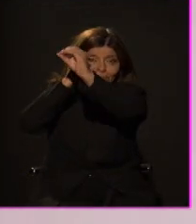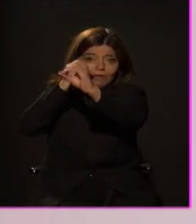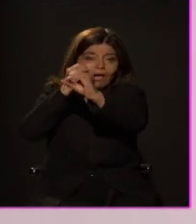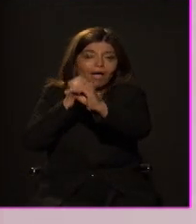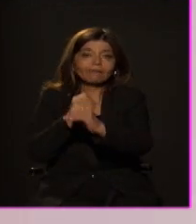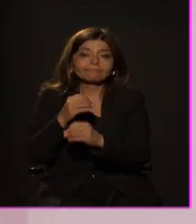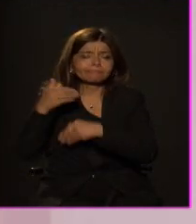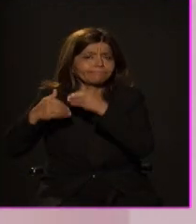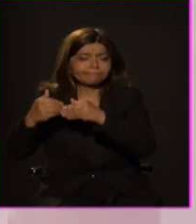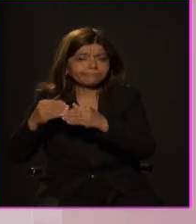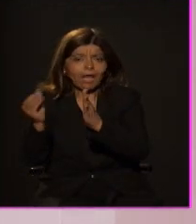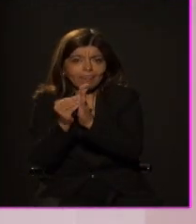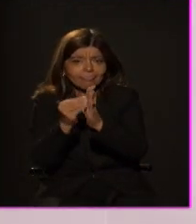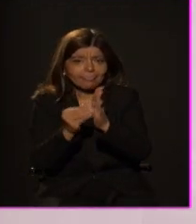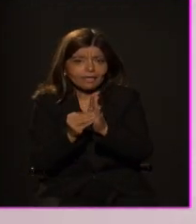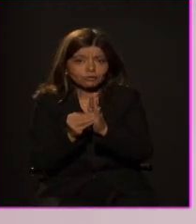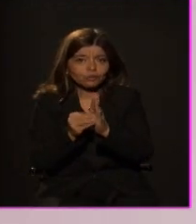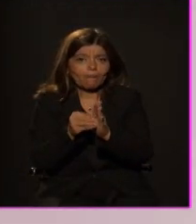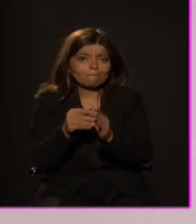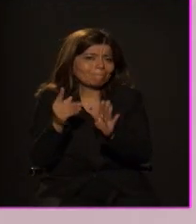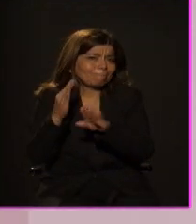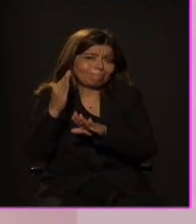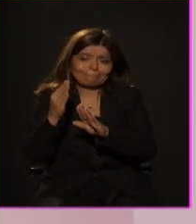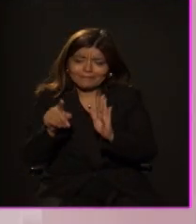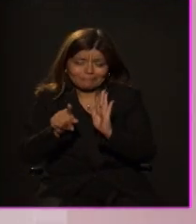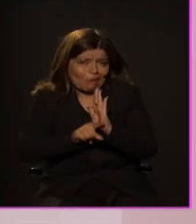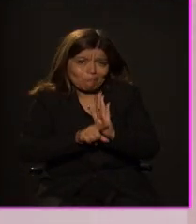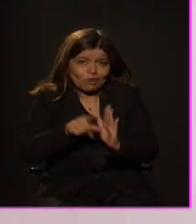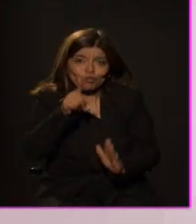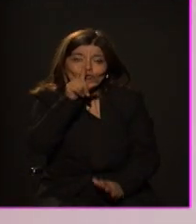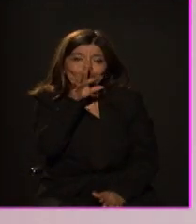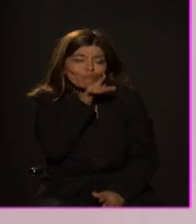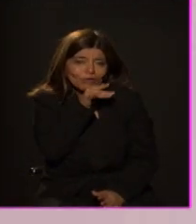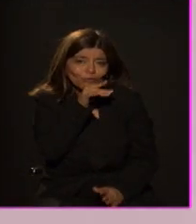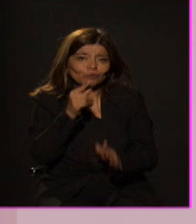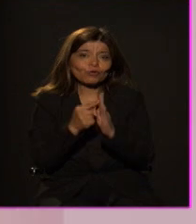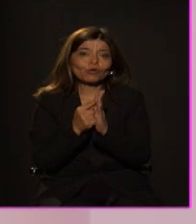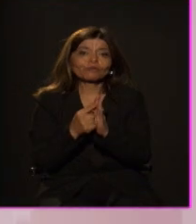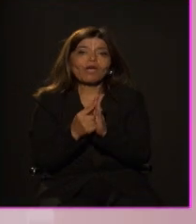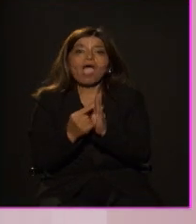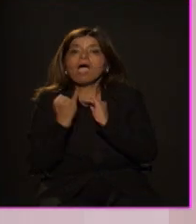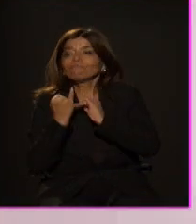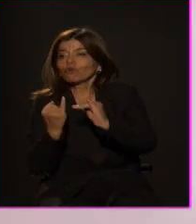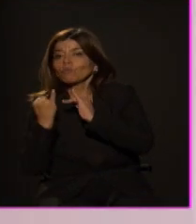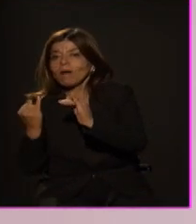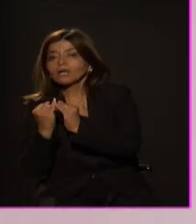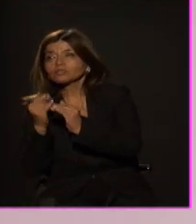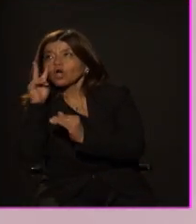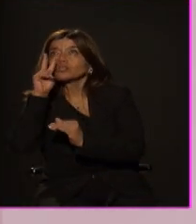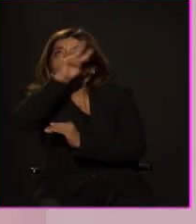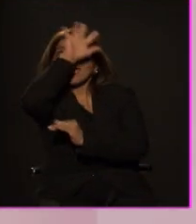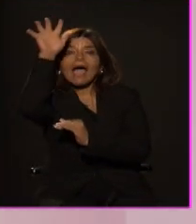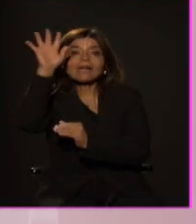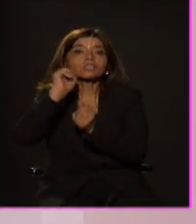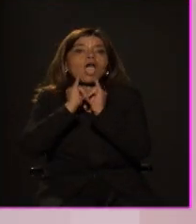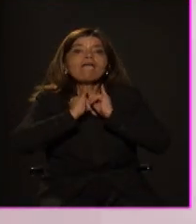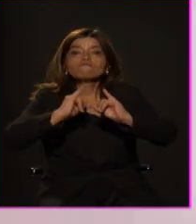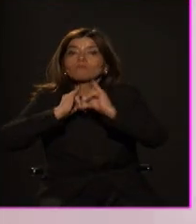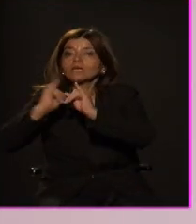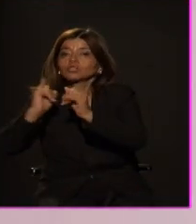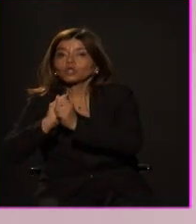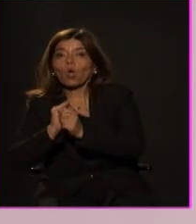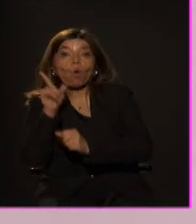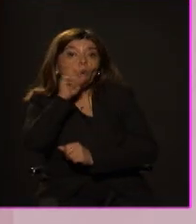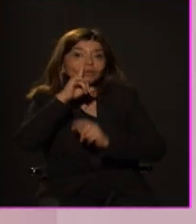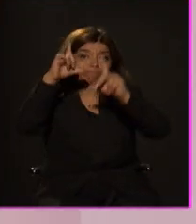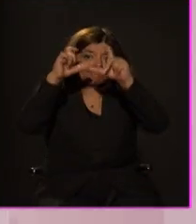minuto y va a enviar básicamente notificaciones contando de todos los cambios que se detectaron en esa región del cielo con respecto a la última